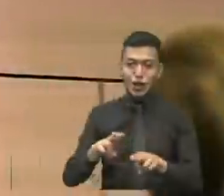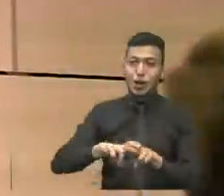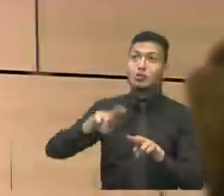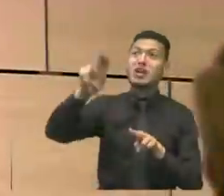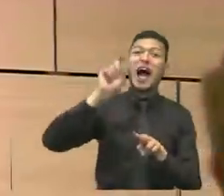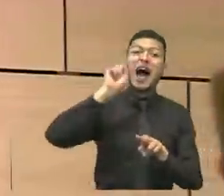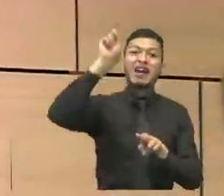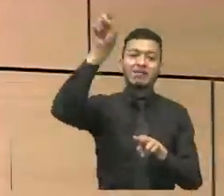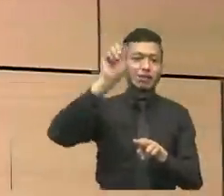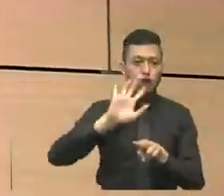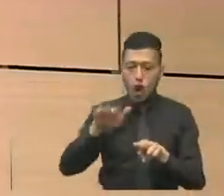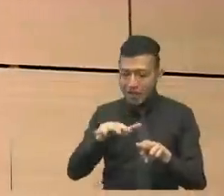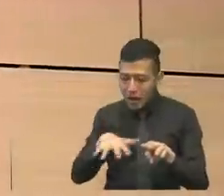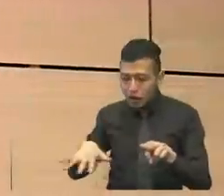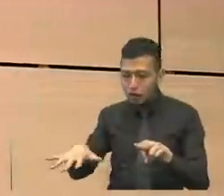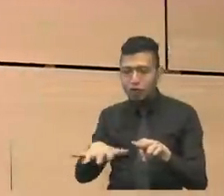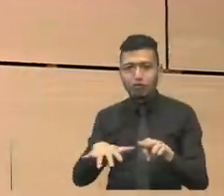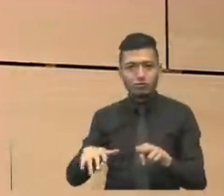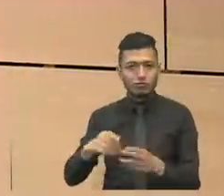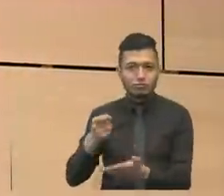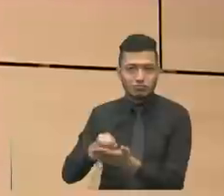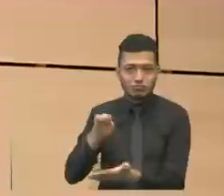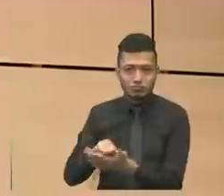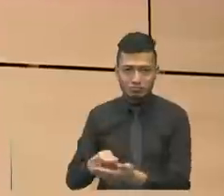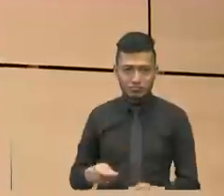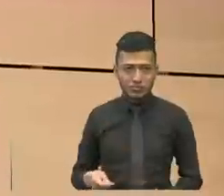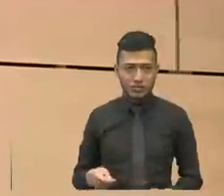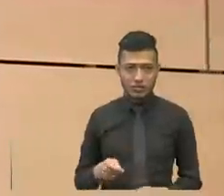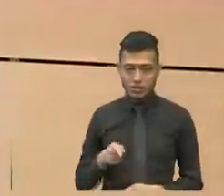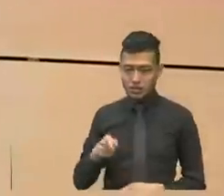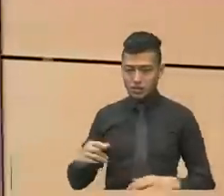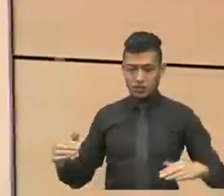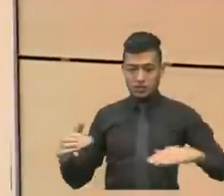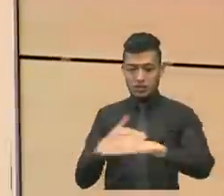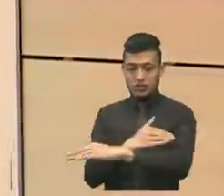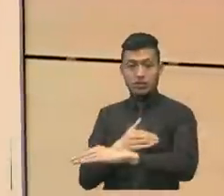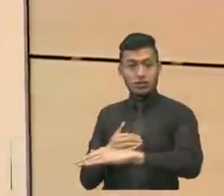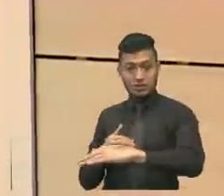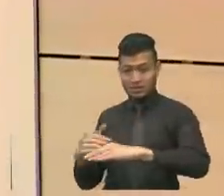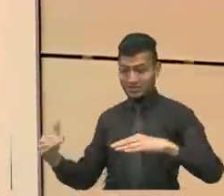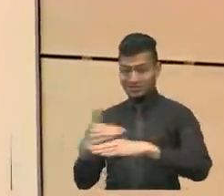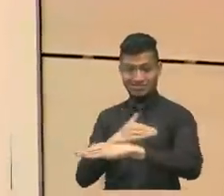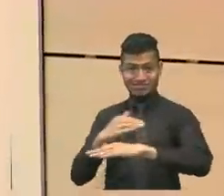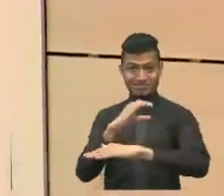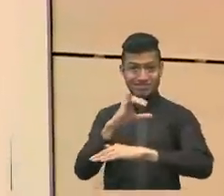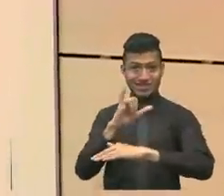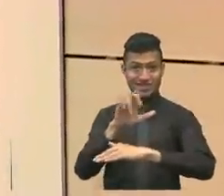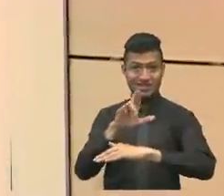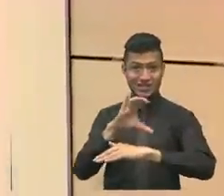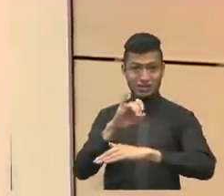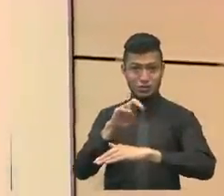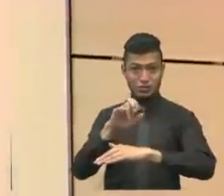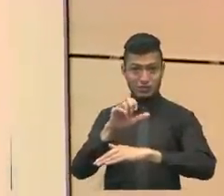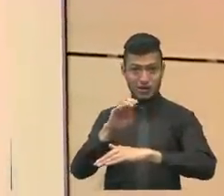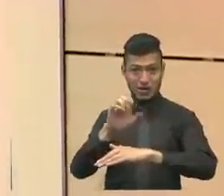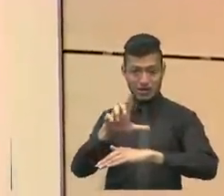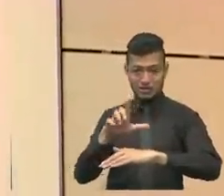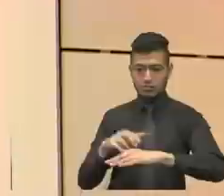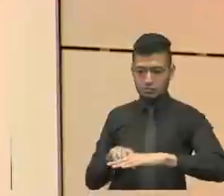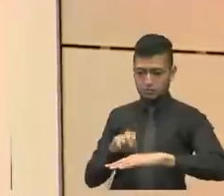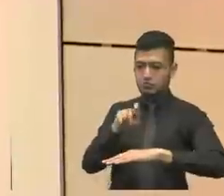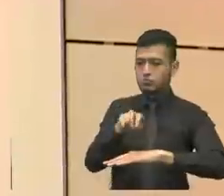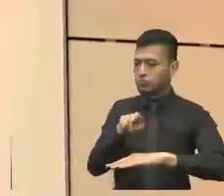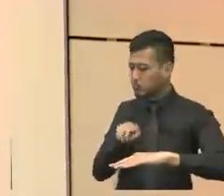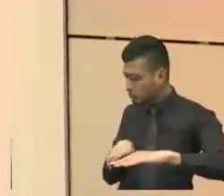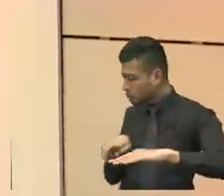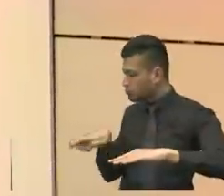otra vez la circunvalar. Cuando usted la cruza, aquí queda la Quinta de Bolívar. Y si baja